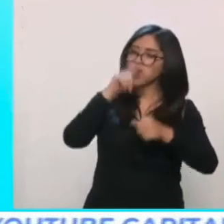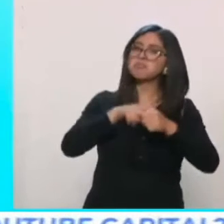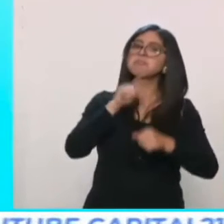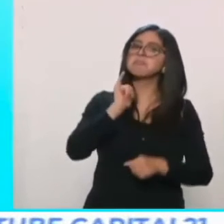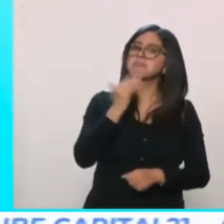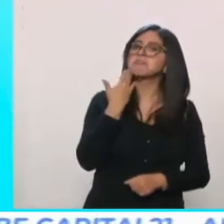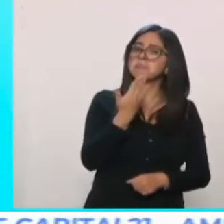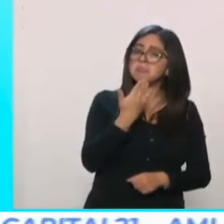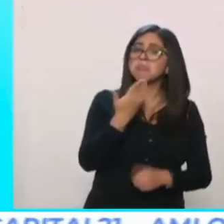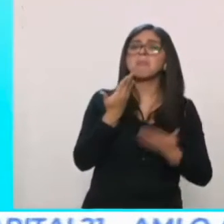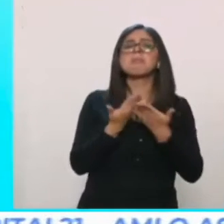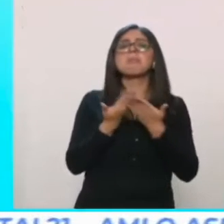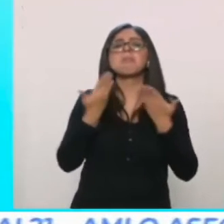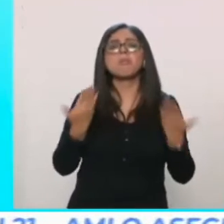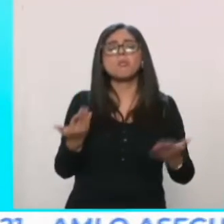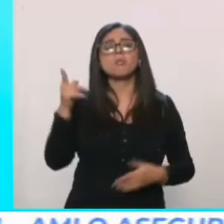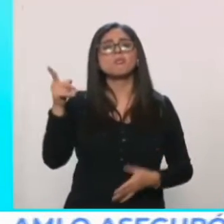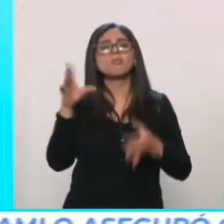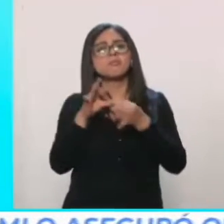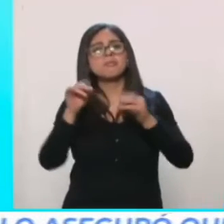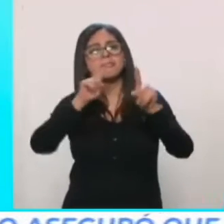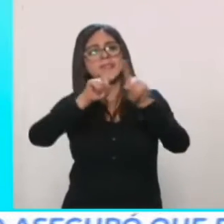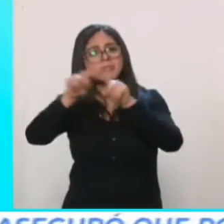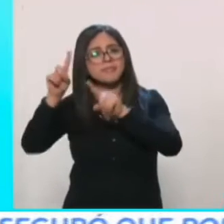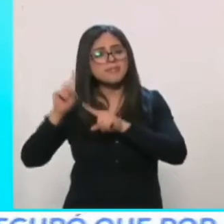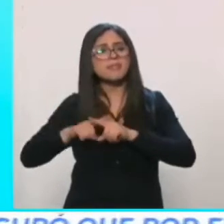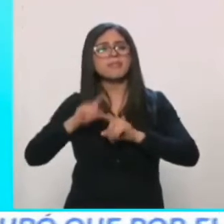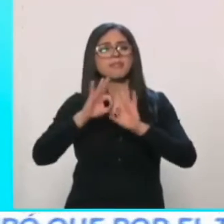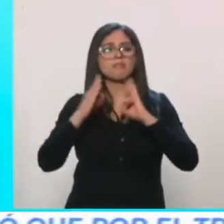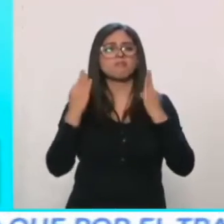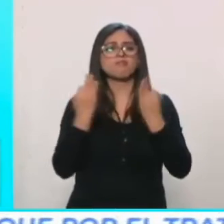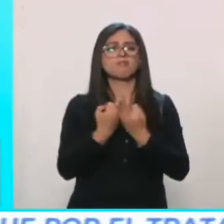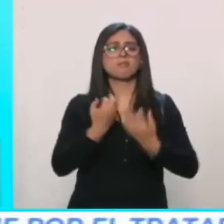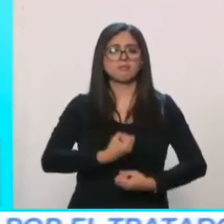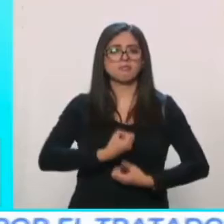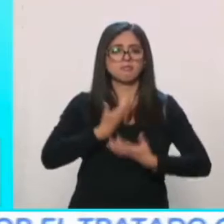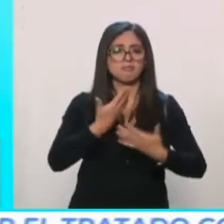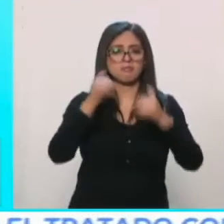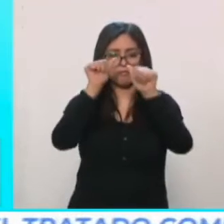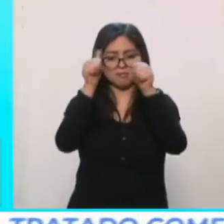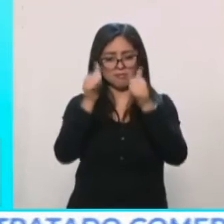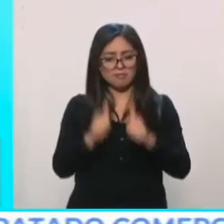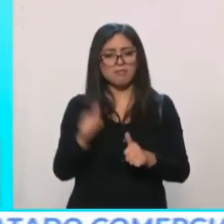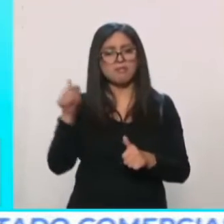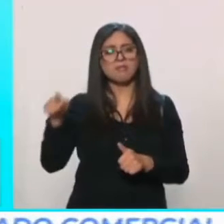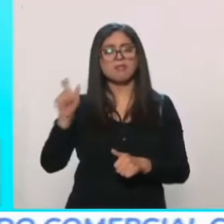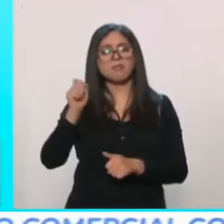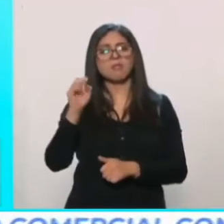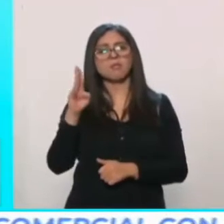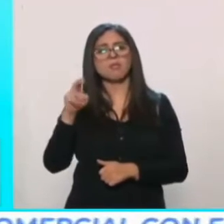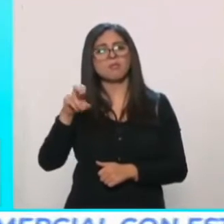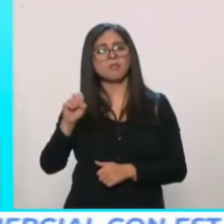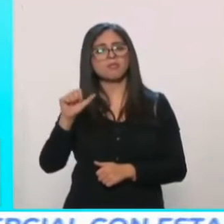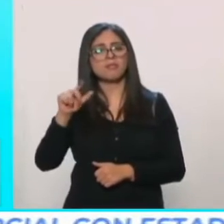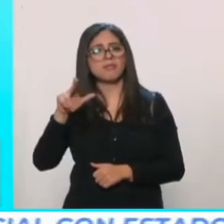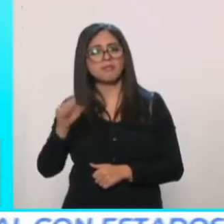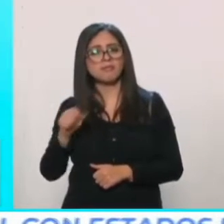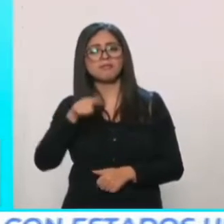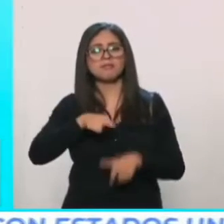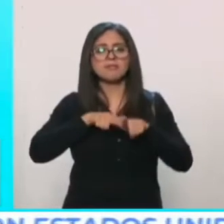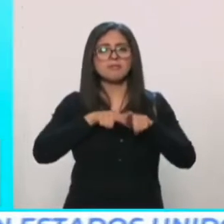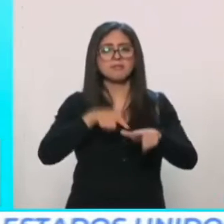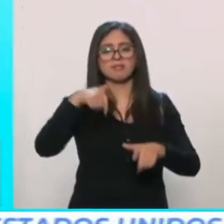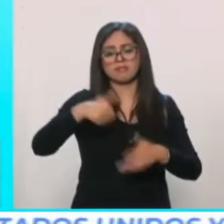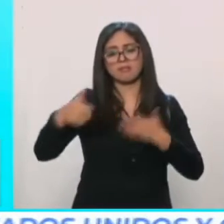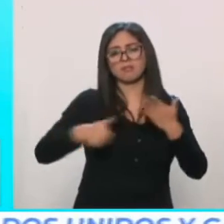cultural. Platíquenos más de las diferentes expresiones artísticas que comparte Buenos Aires para la plataforma Capital Cultural en nuestra casa, que seguimos aquí en la